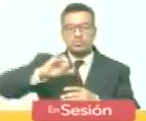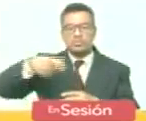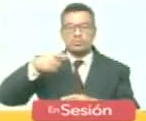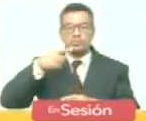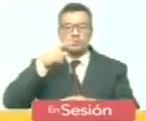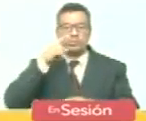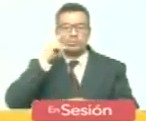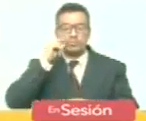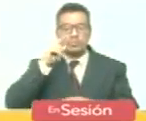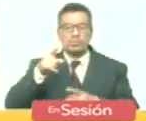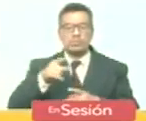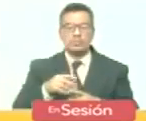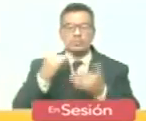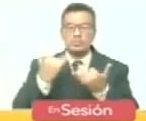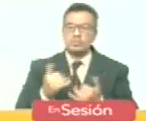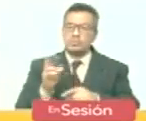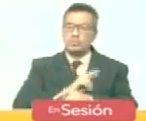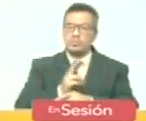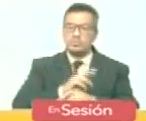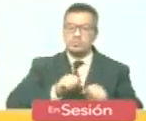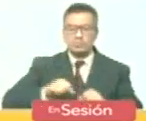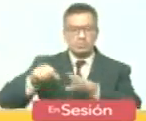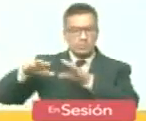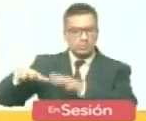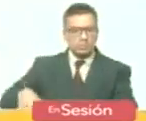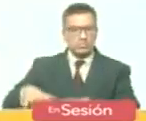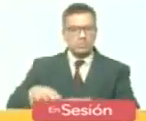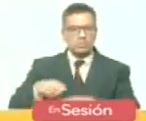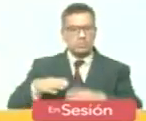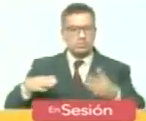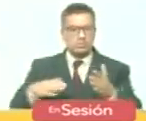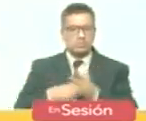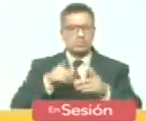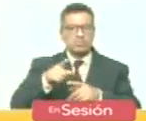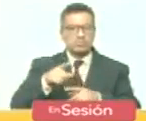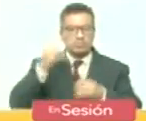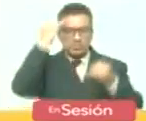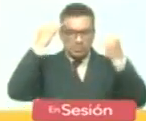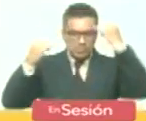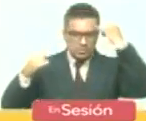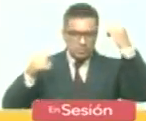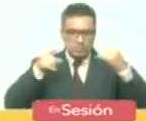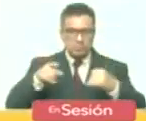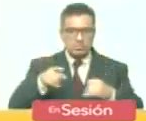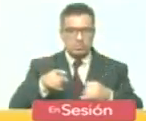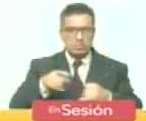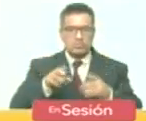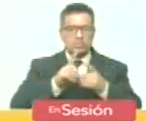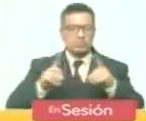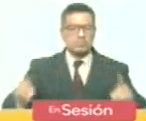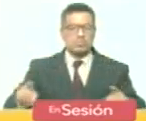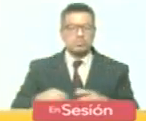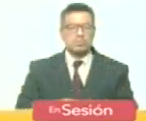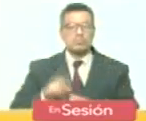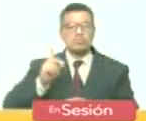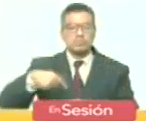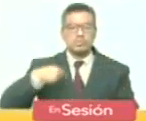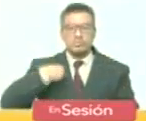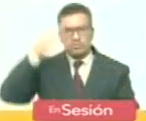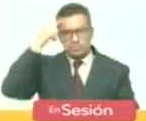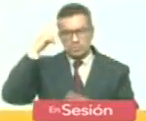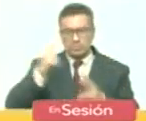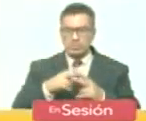Gómez e inmediatamente renunció por ir contrario a sus ideas democráticas. También hay que